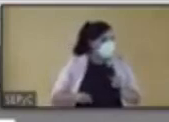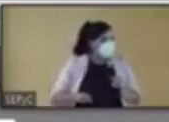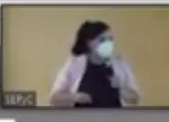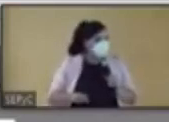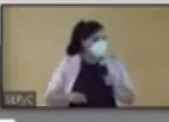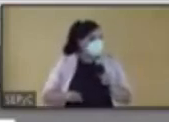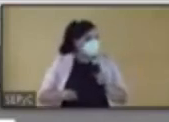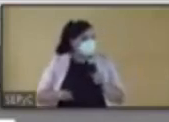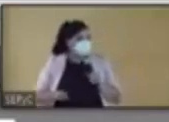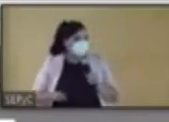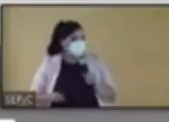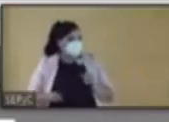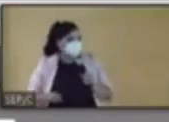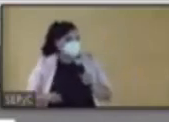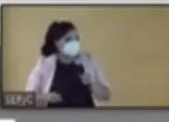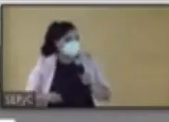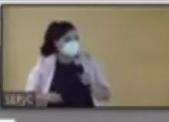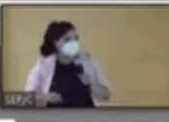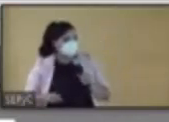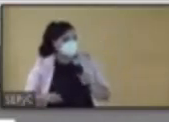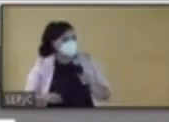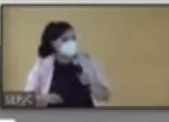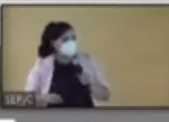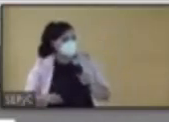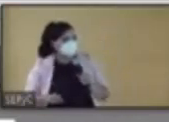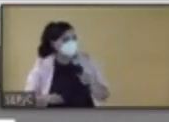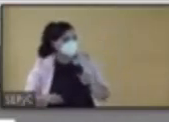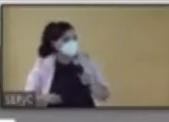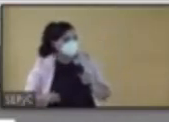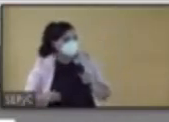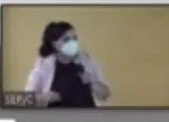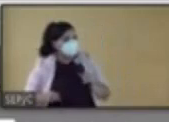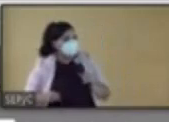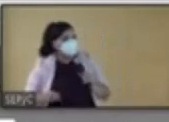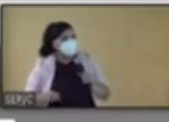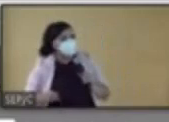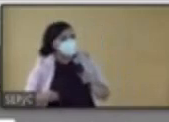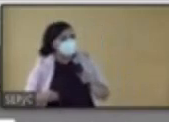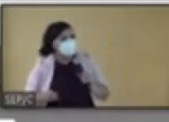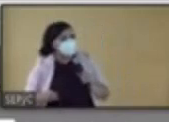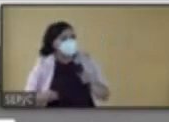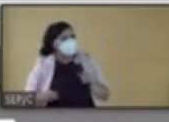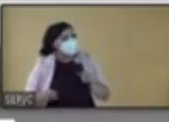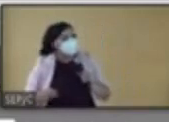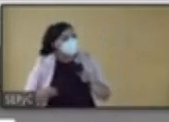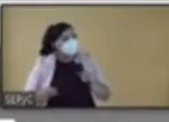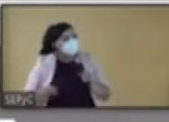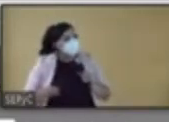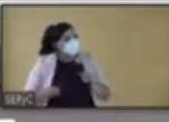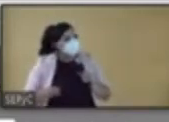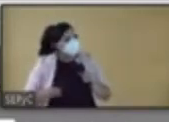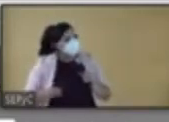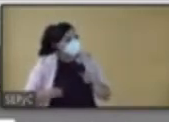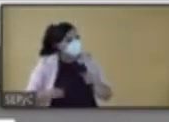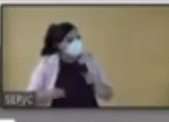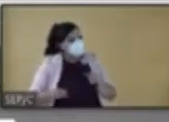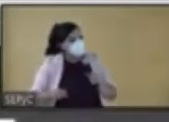Debemos determinar si en México o en el extranjero. Y agregamos los datos de